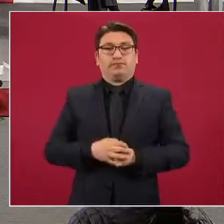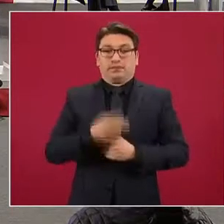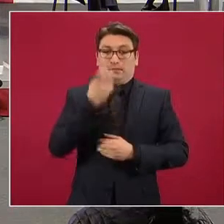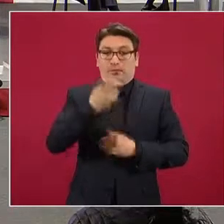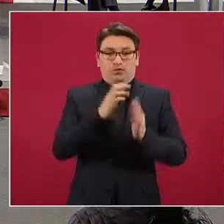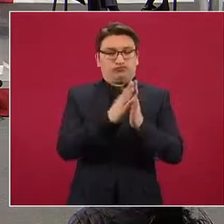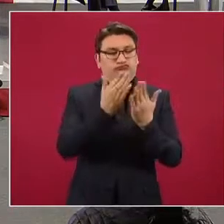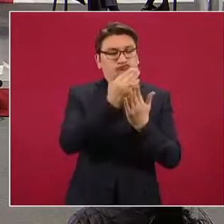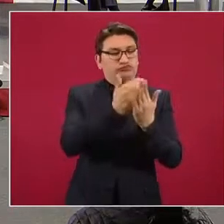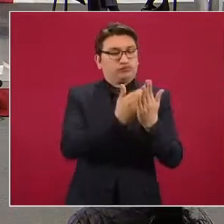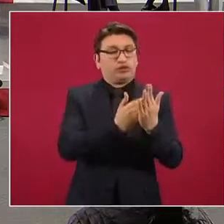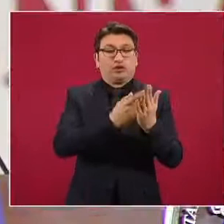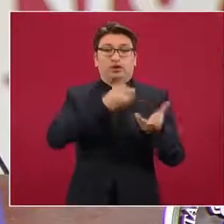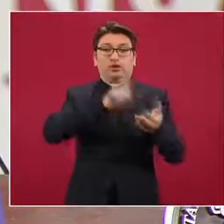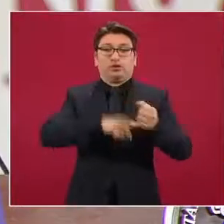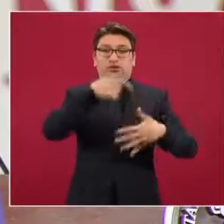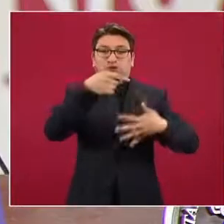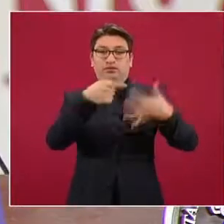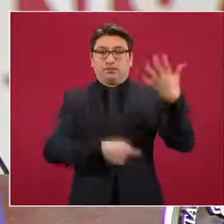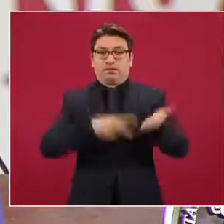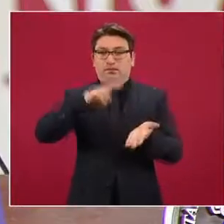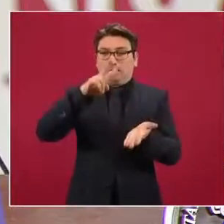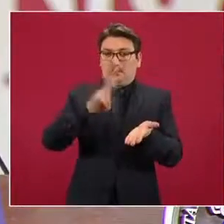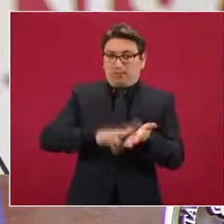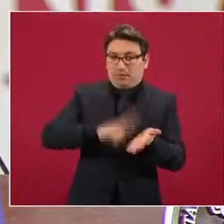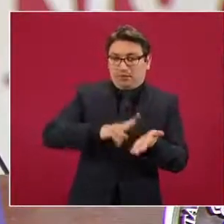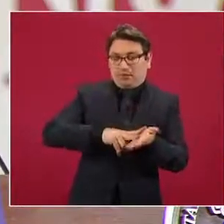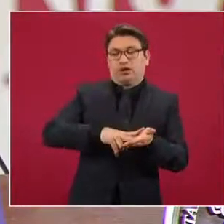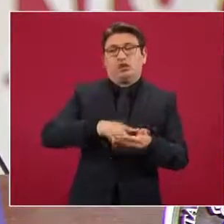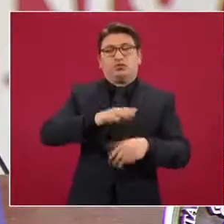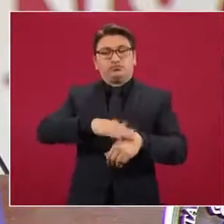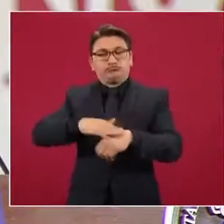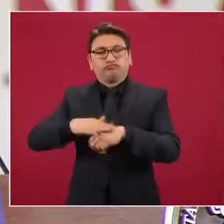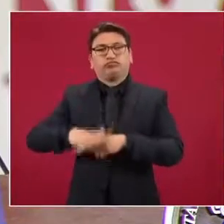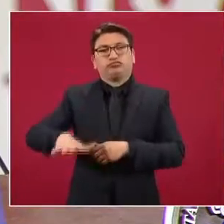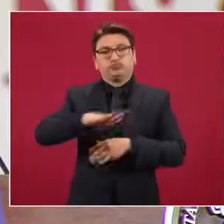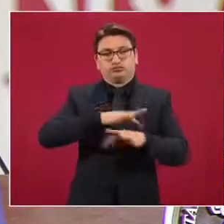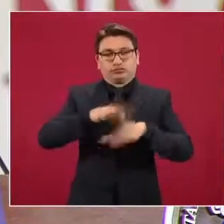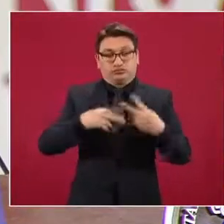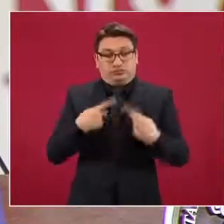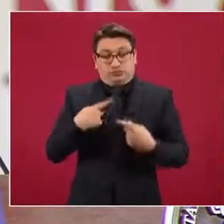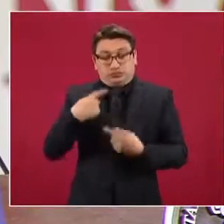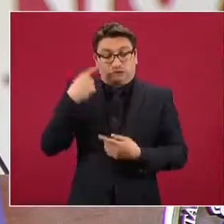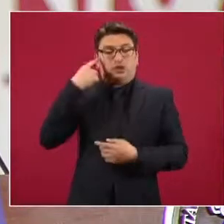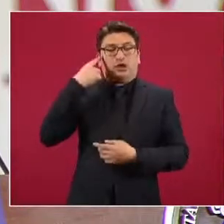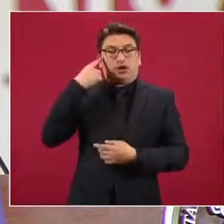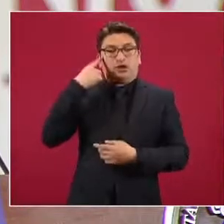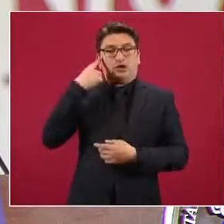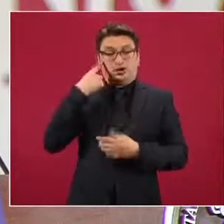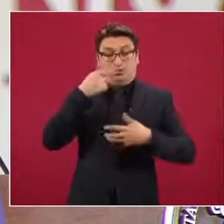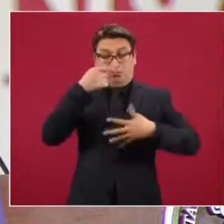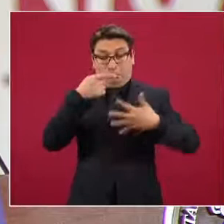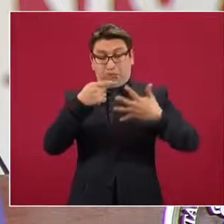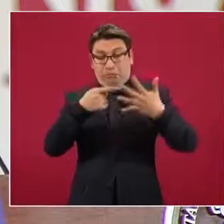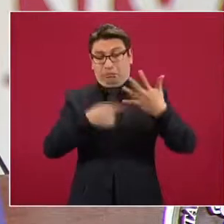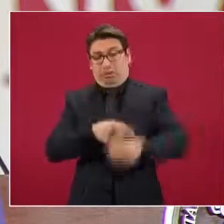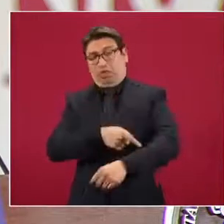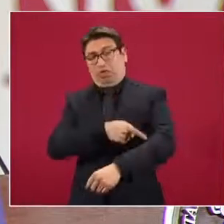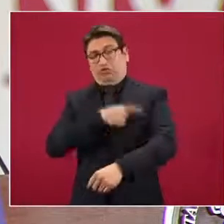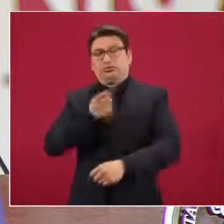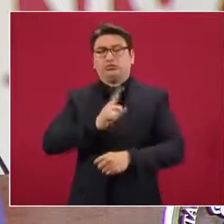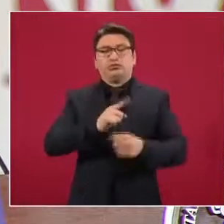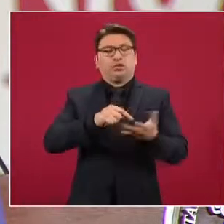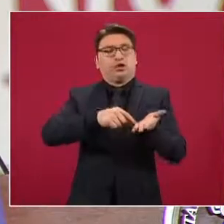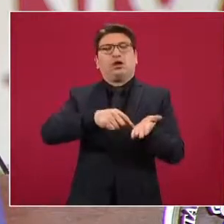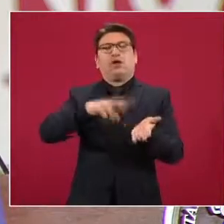es una síntesis de principios, valores y preceptos que, sin ser exhaustiva, ofrece los